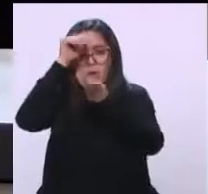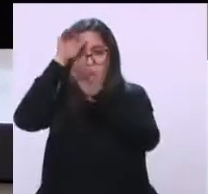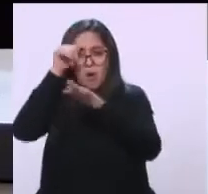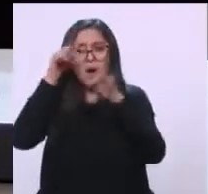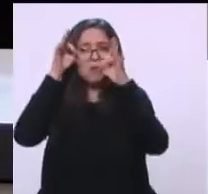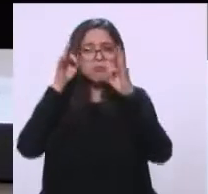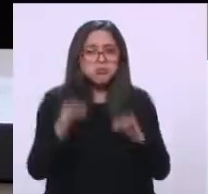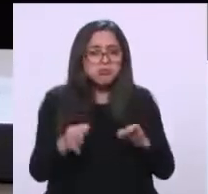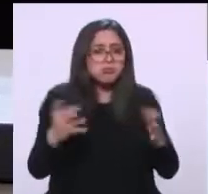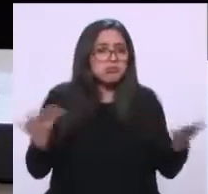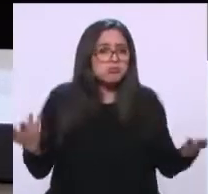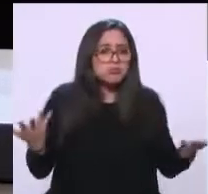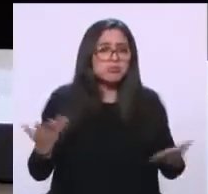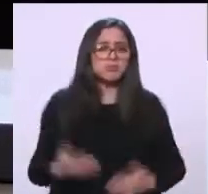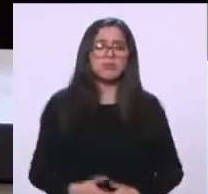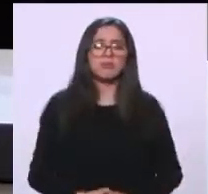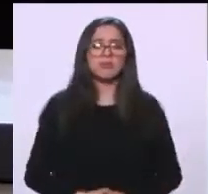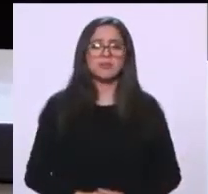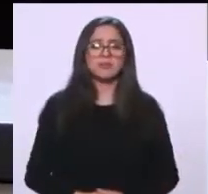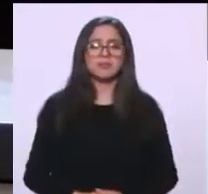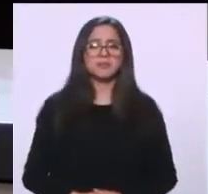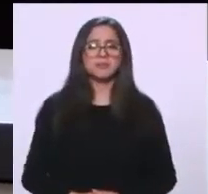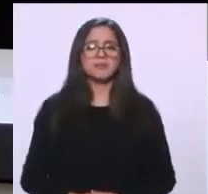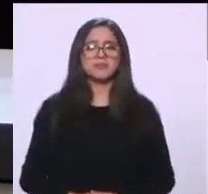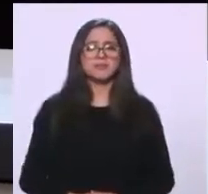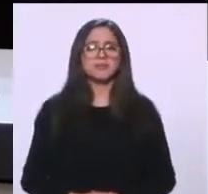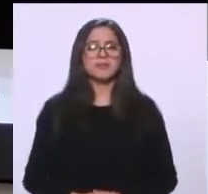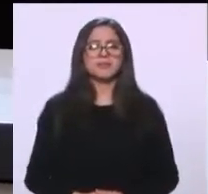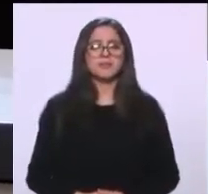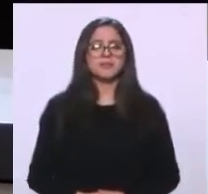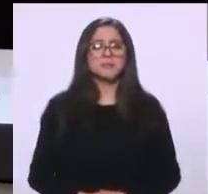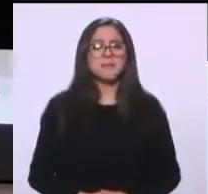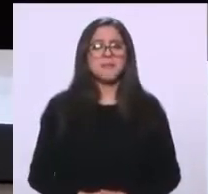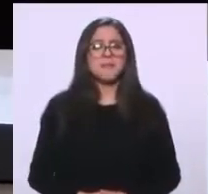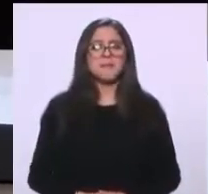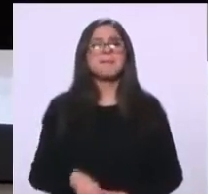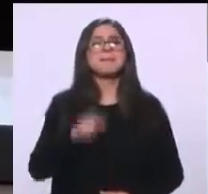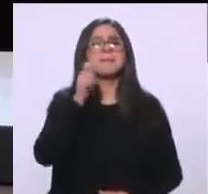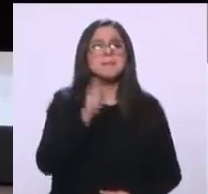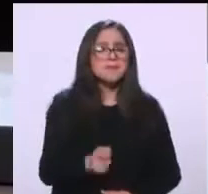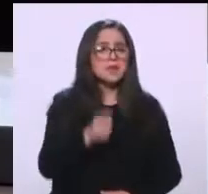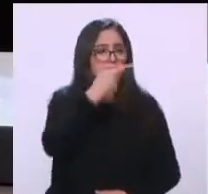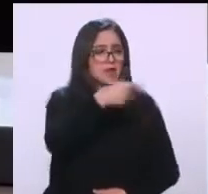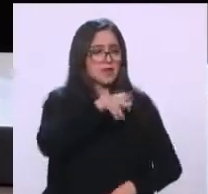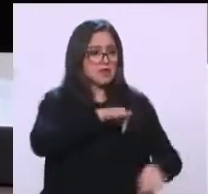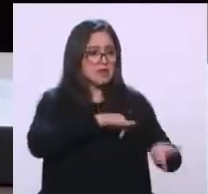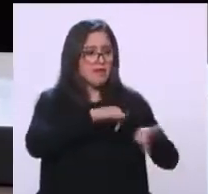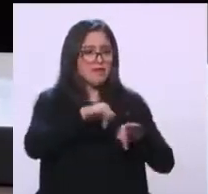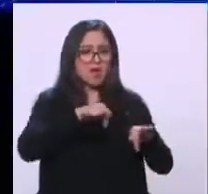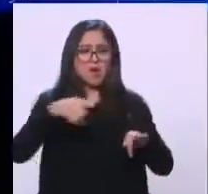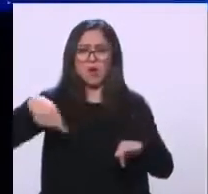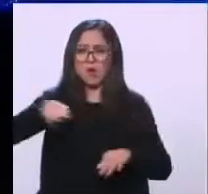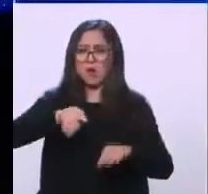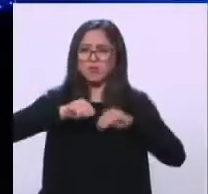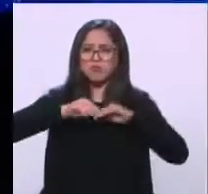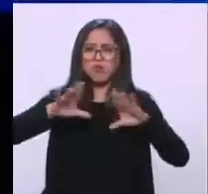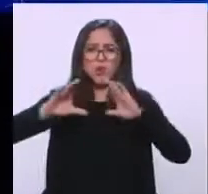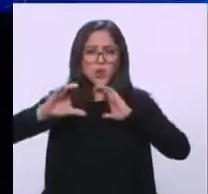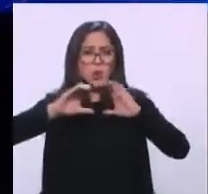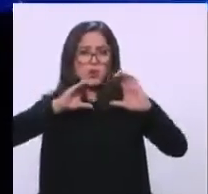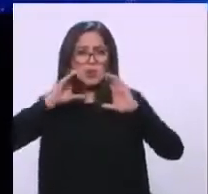me parece que el papel, por lo menos de una parte de los medios de comunicación, sí es muy cuestionable, porque solamente están